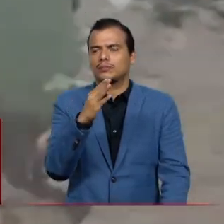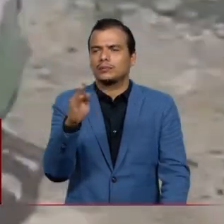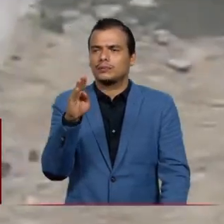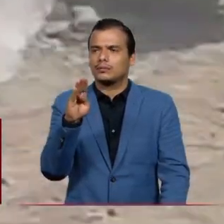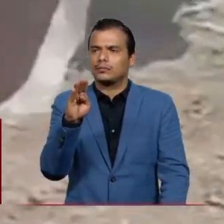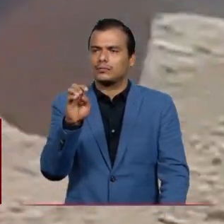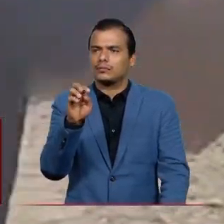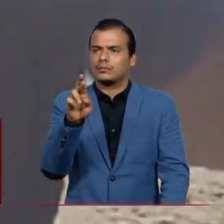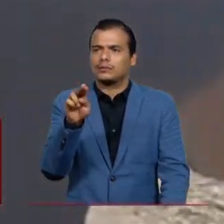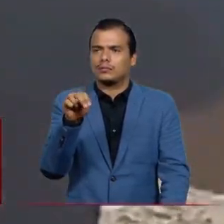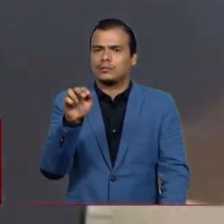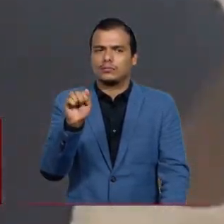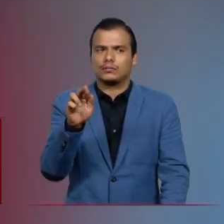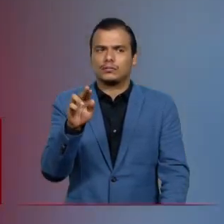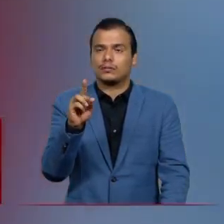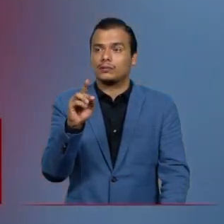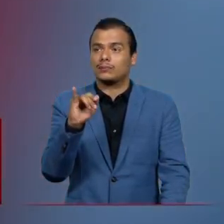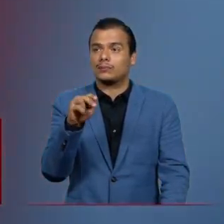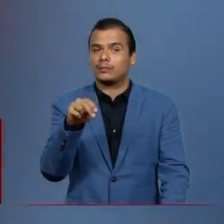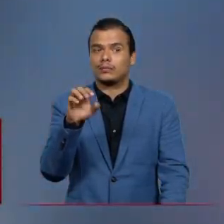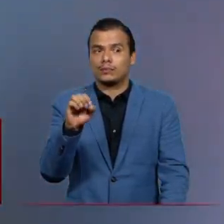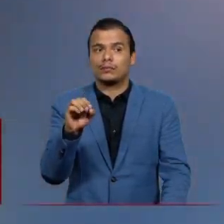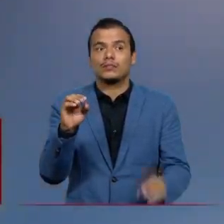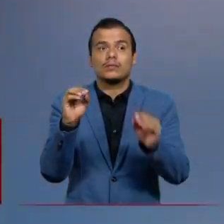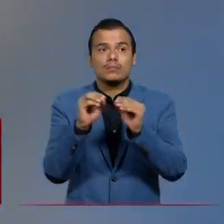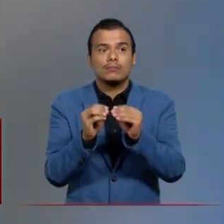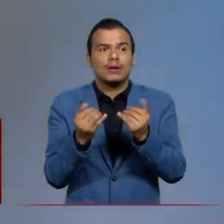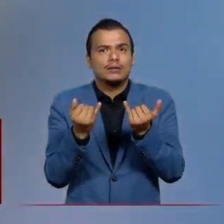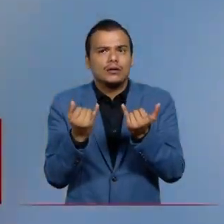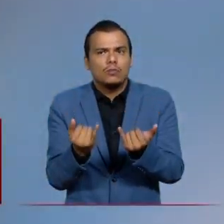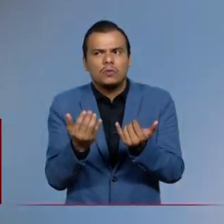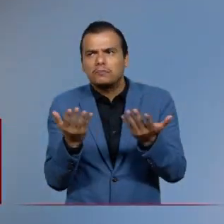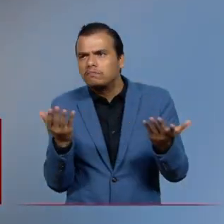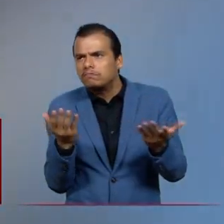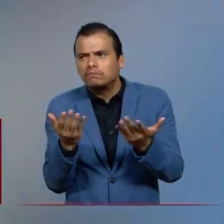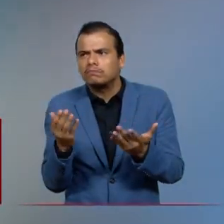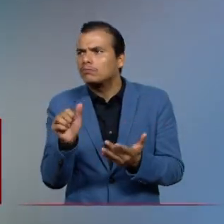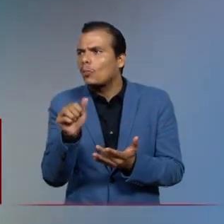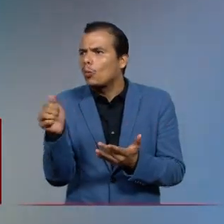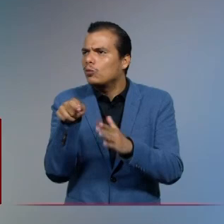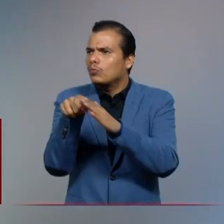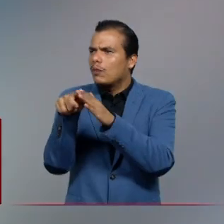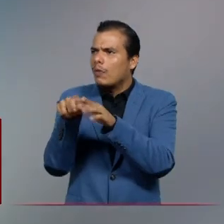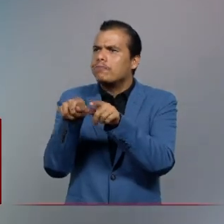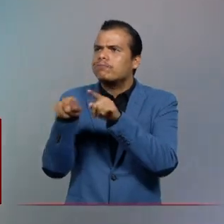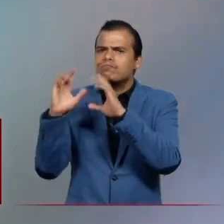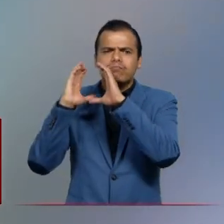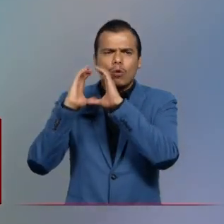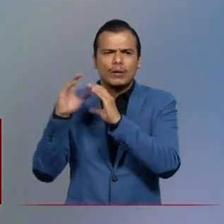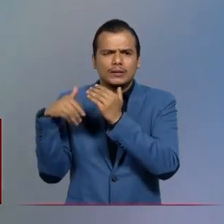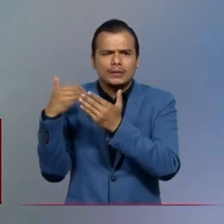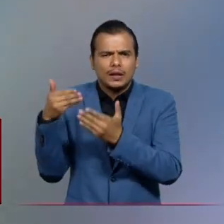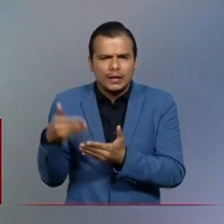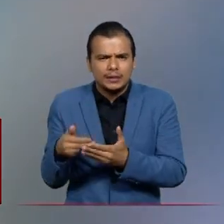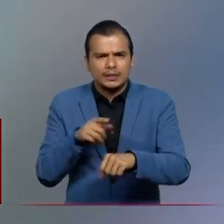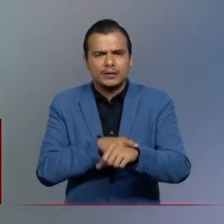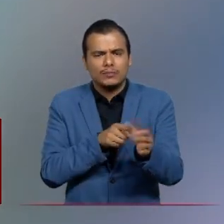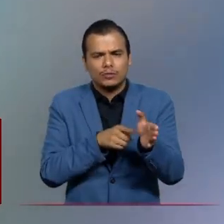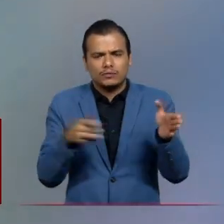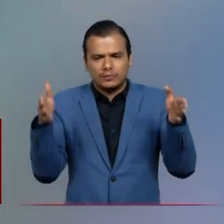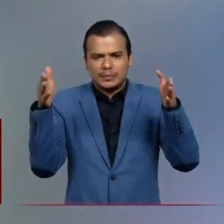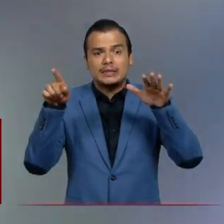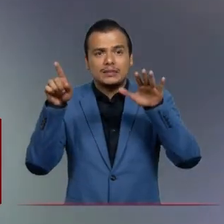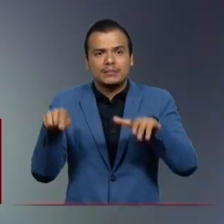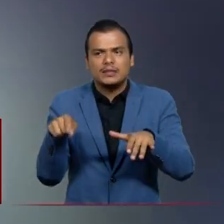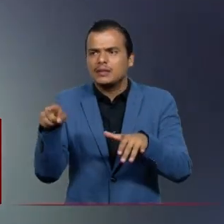investigando este caso en particular también tratan de esclarecer qué ha ocurrido con otros sicariatos registrados en los últimos 6 meses en la capital